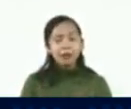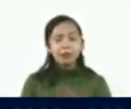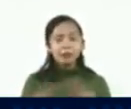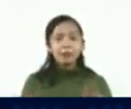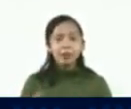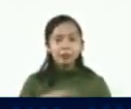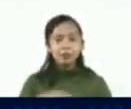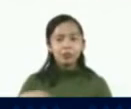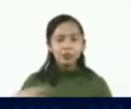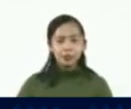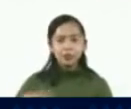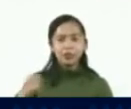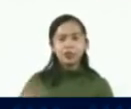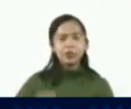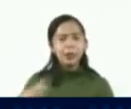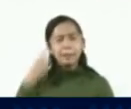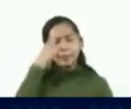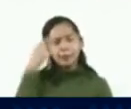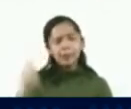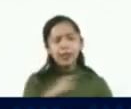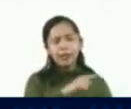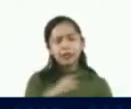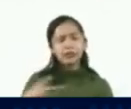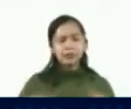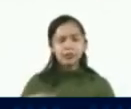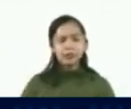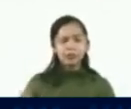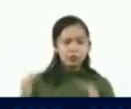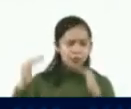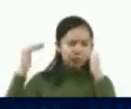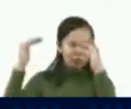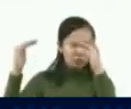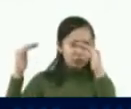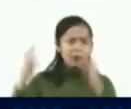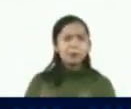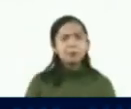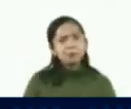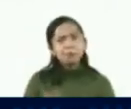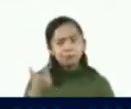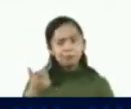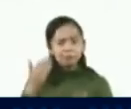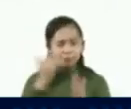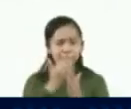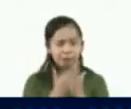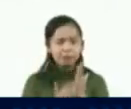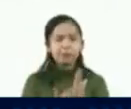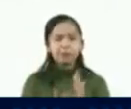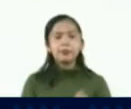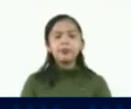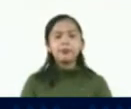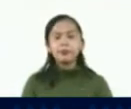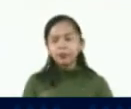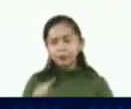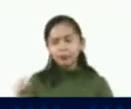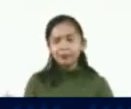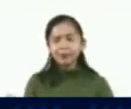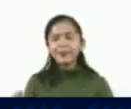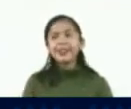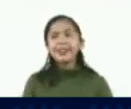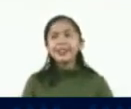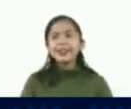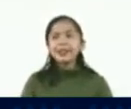menos para cada adulto y adulta mayor, y queremos agradecerles a ustedes porque sabemos el esfuerzo que significa todas estas